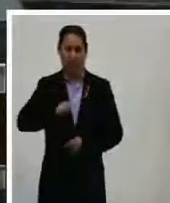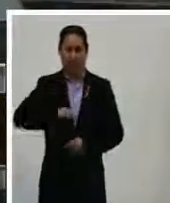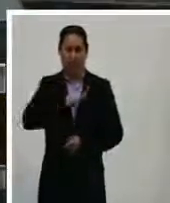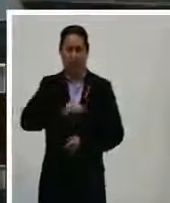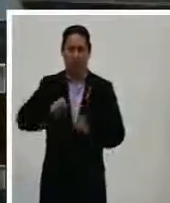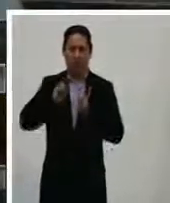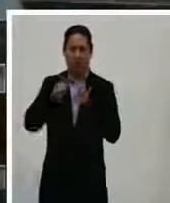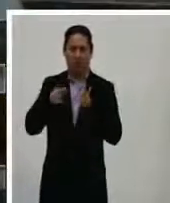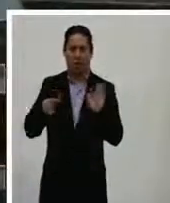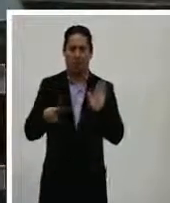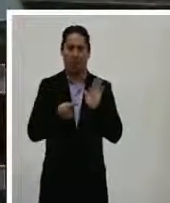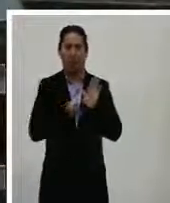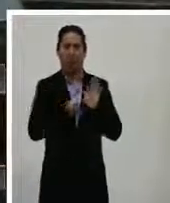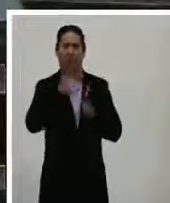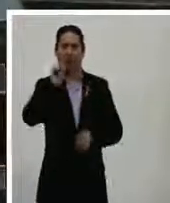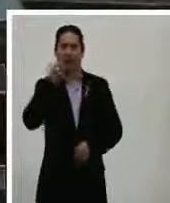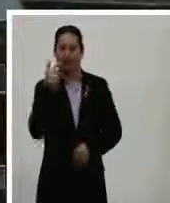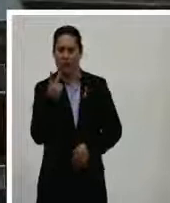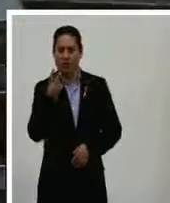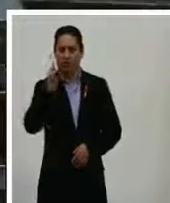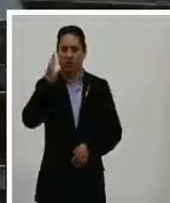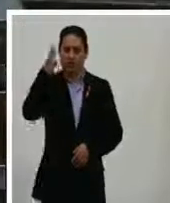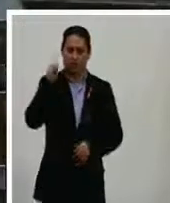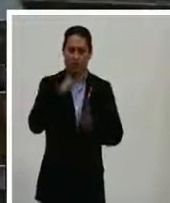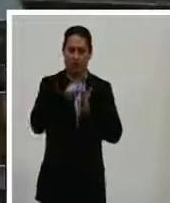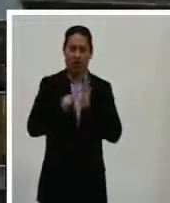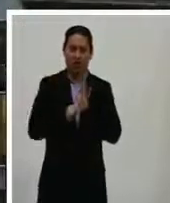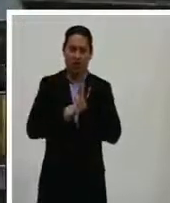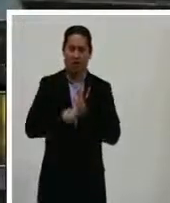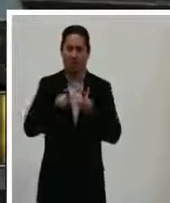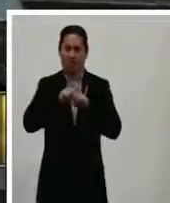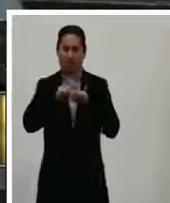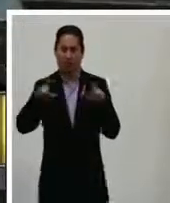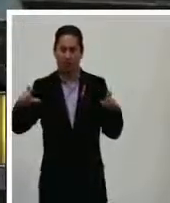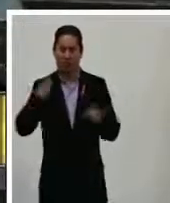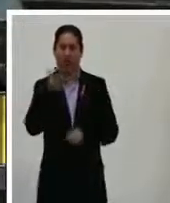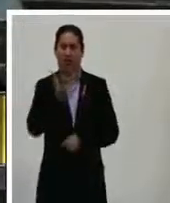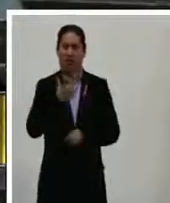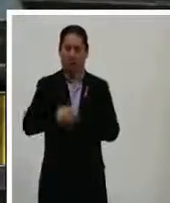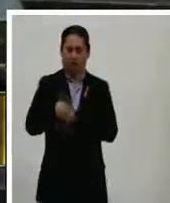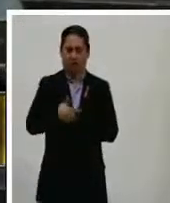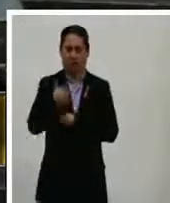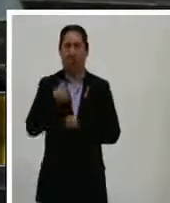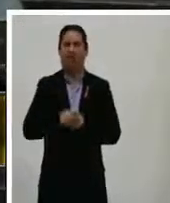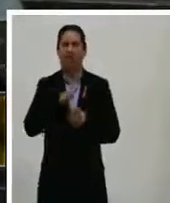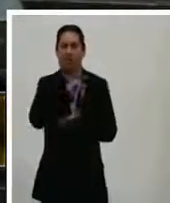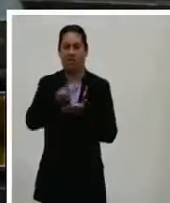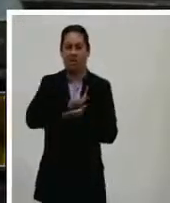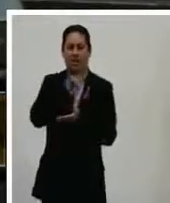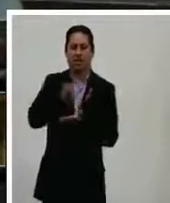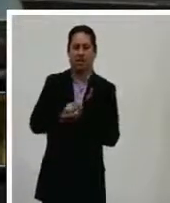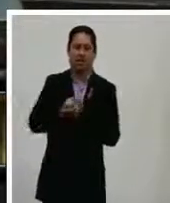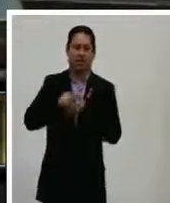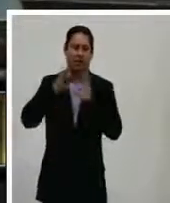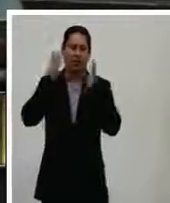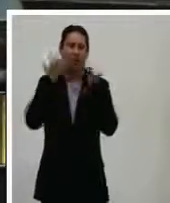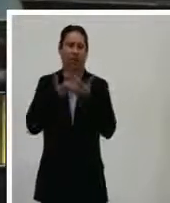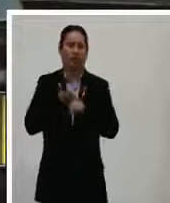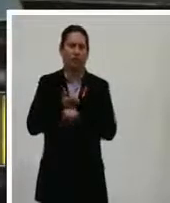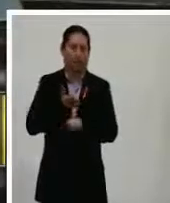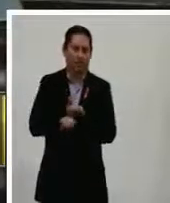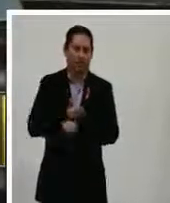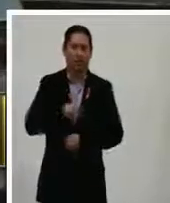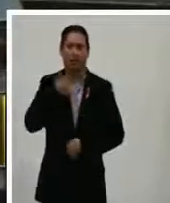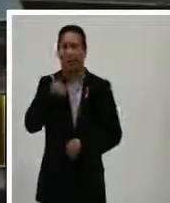con fundamento en los artículos 32 y 39 fracción décima tercera de la ley orgánica del congreso del estado